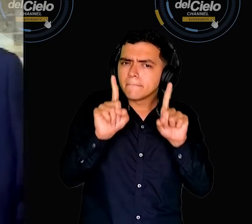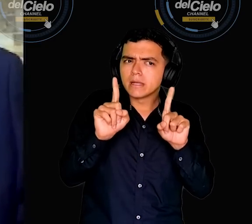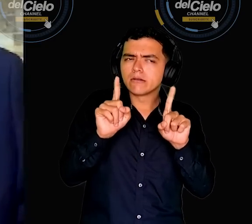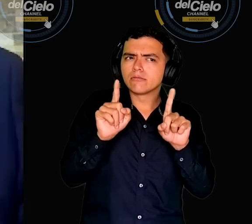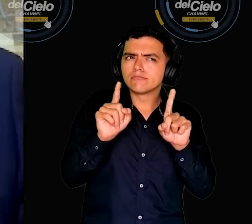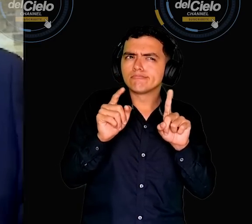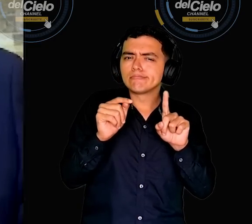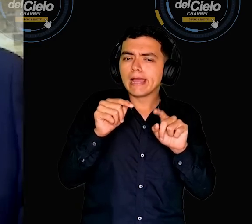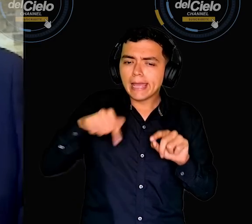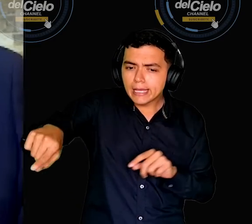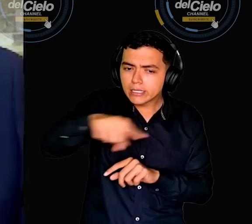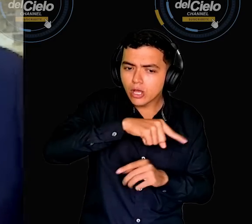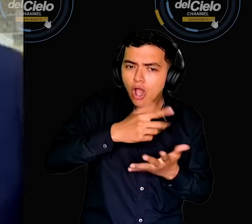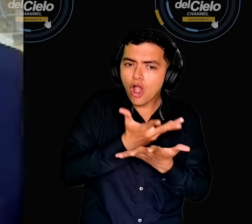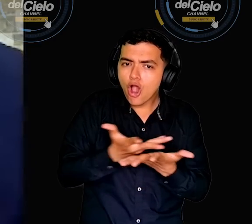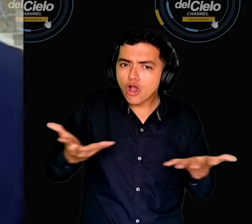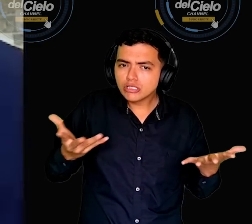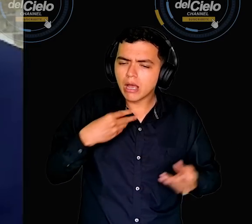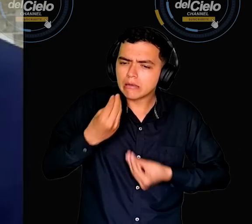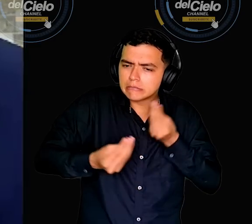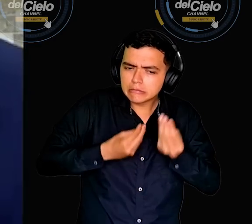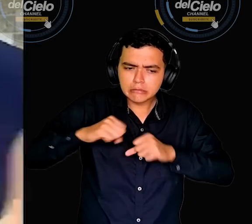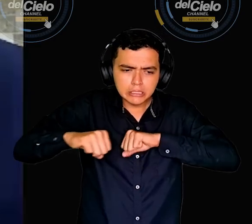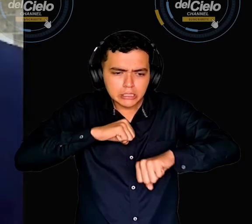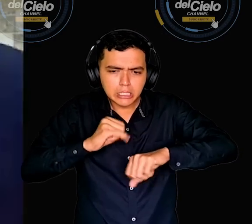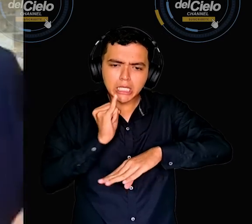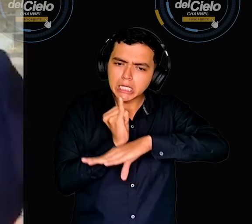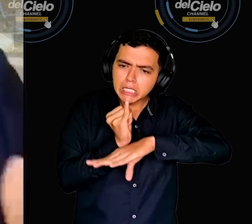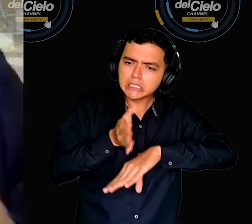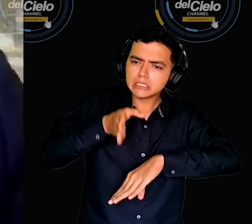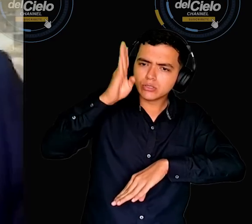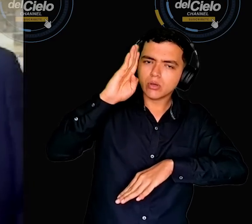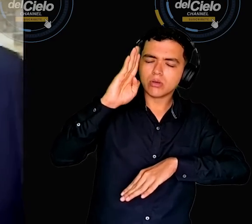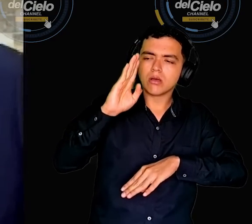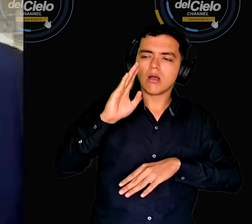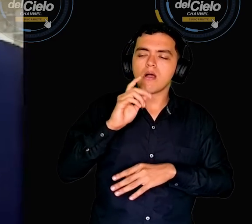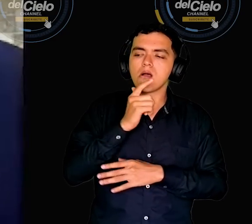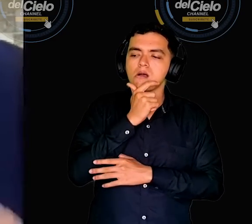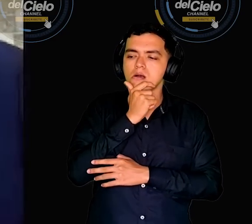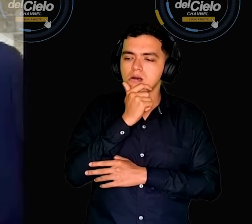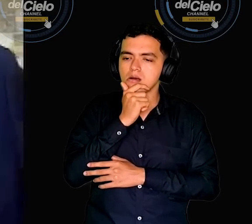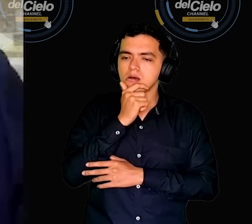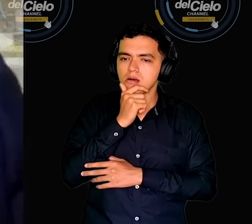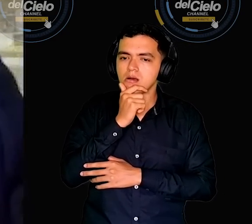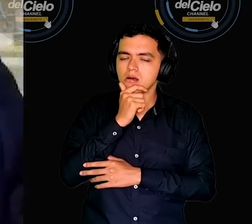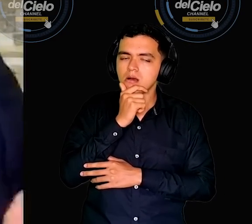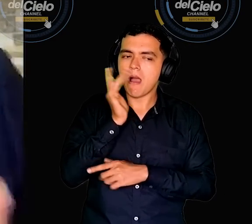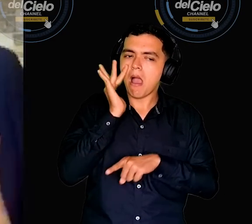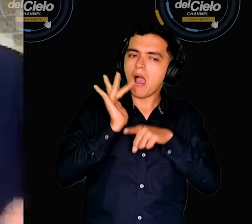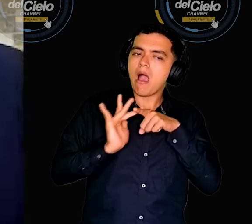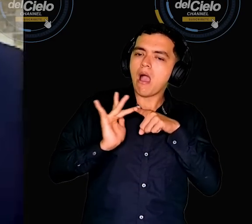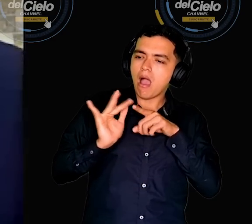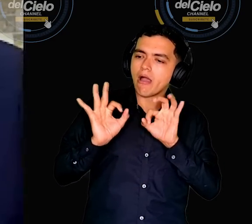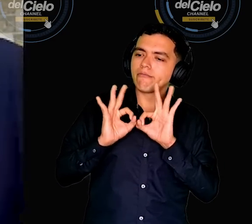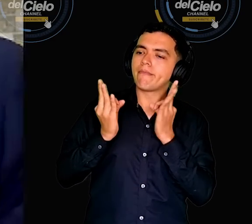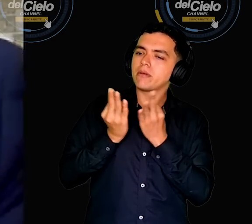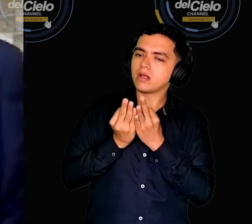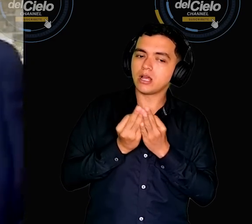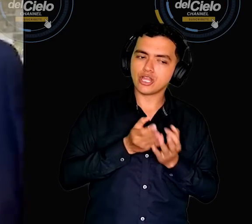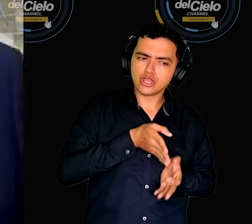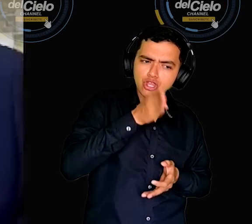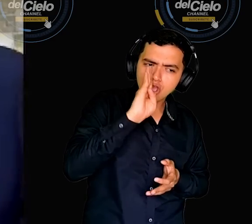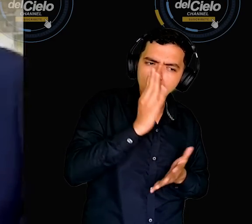¿Cómo es posible que yo sea como un impío, que no me importa que los míos se estén muriendo o que